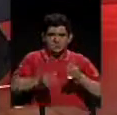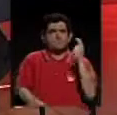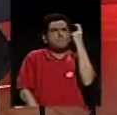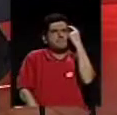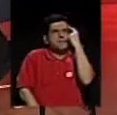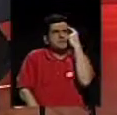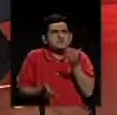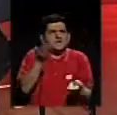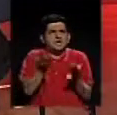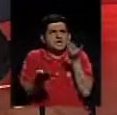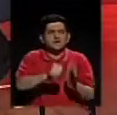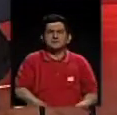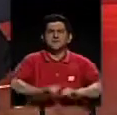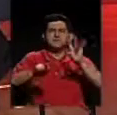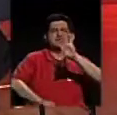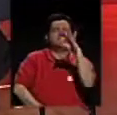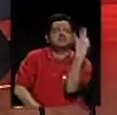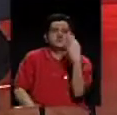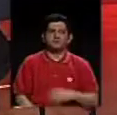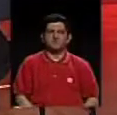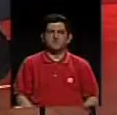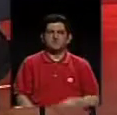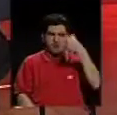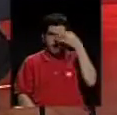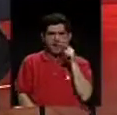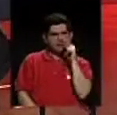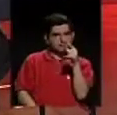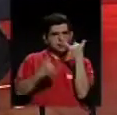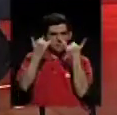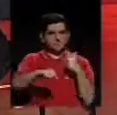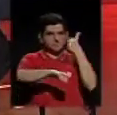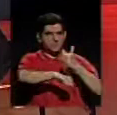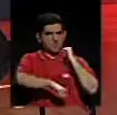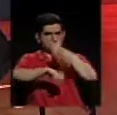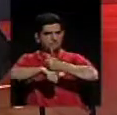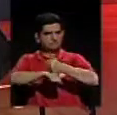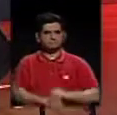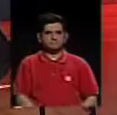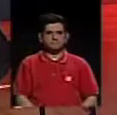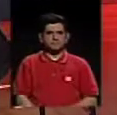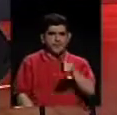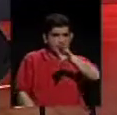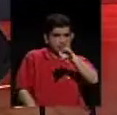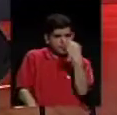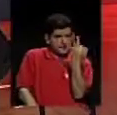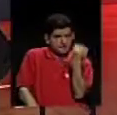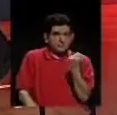manera muy distinta, digamos, a las posiciones que usted ha venido planteando. En ese sentido,